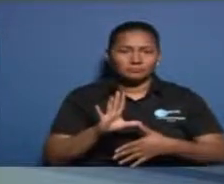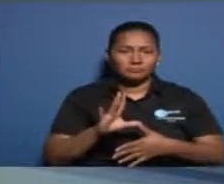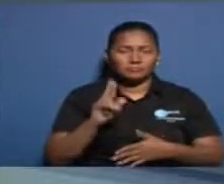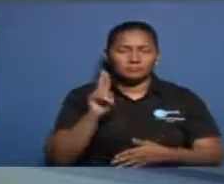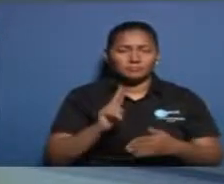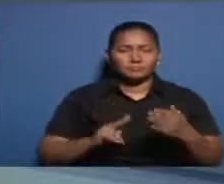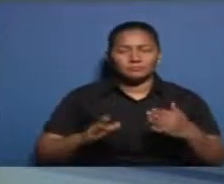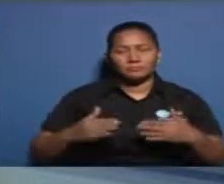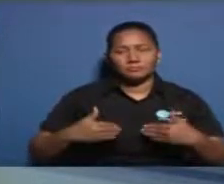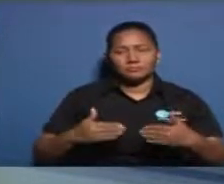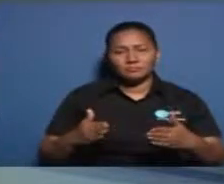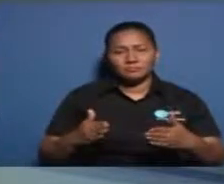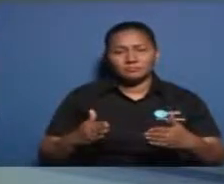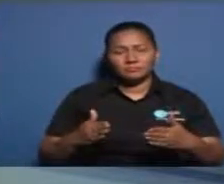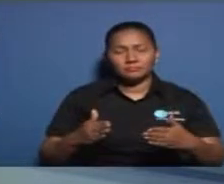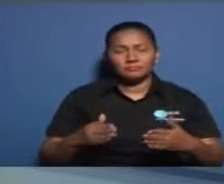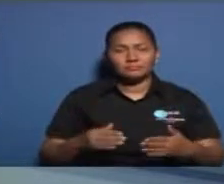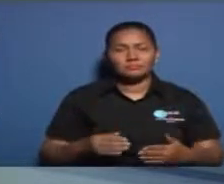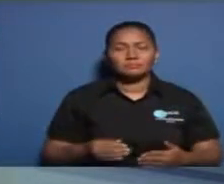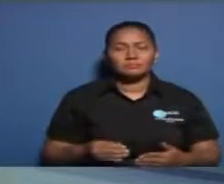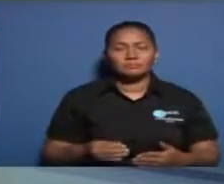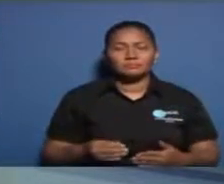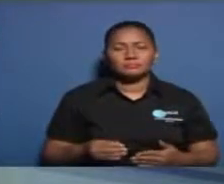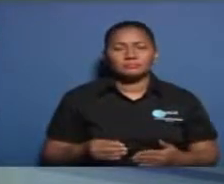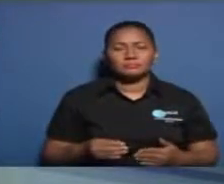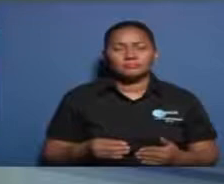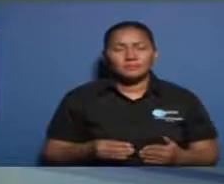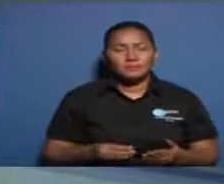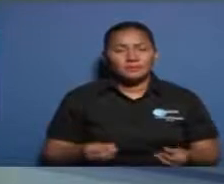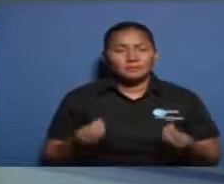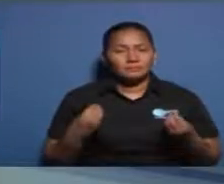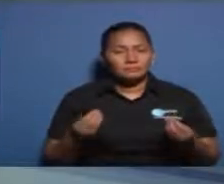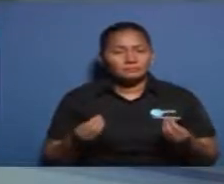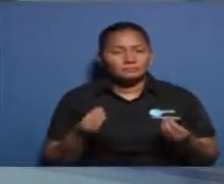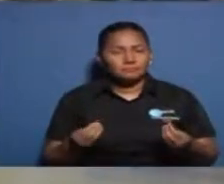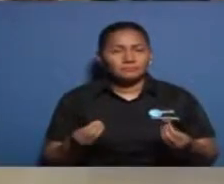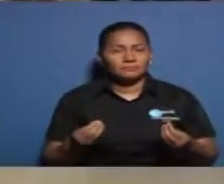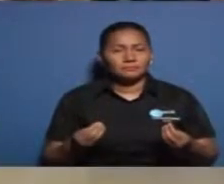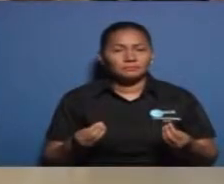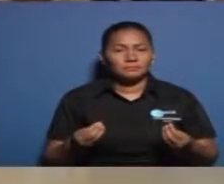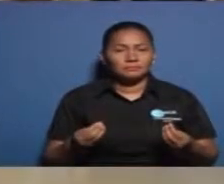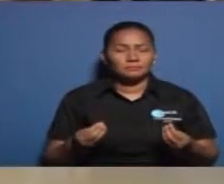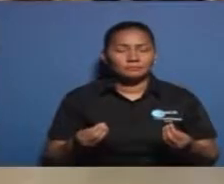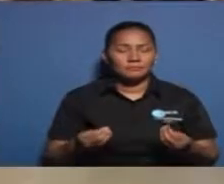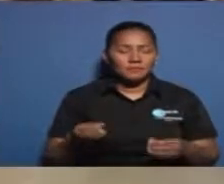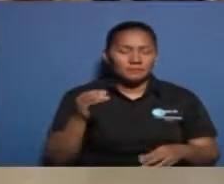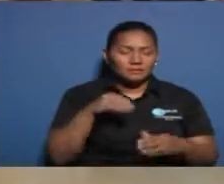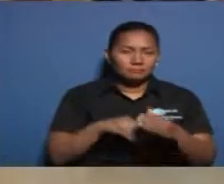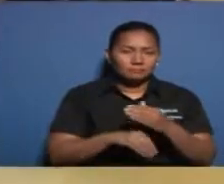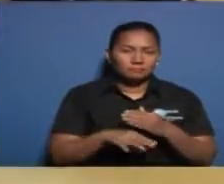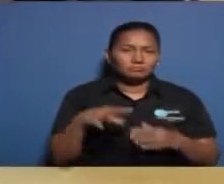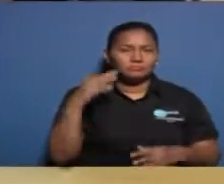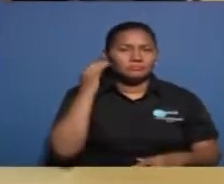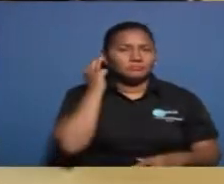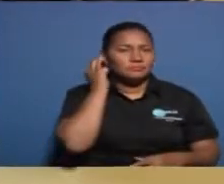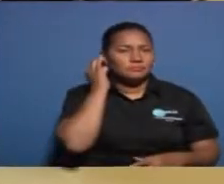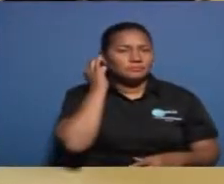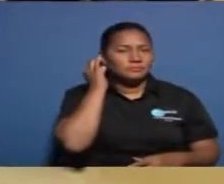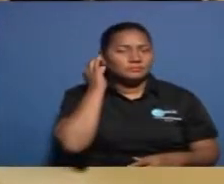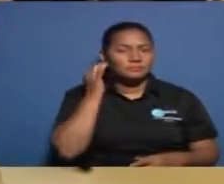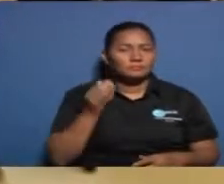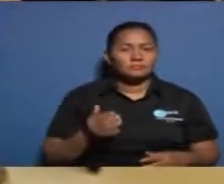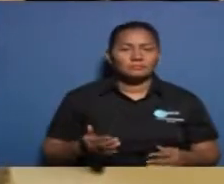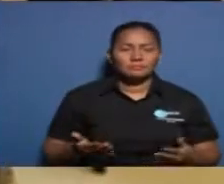privadas la enorme mayoría de la matrícula es femenina sin embargo